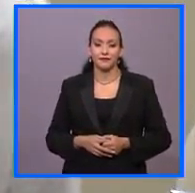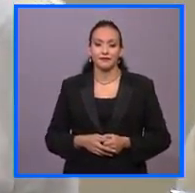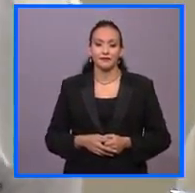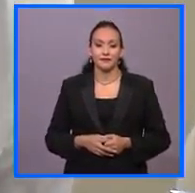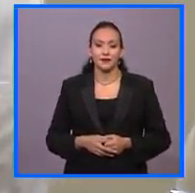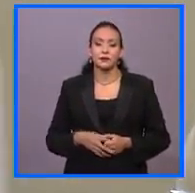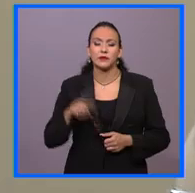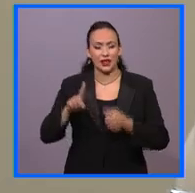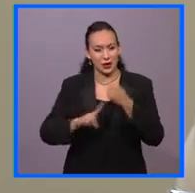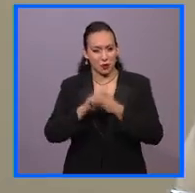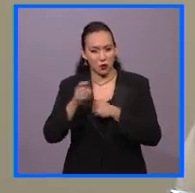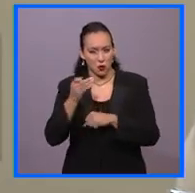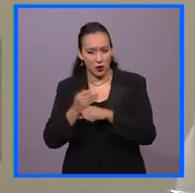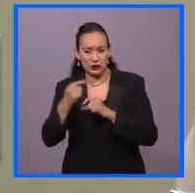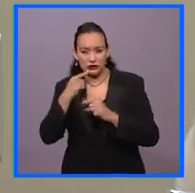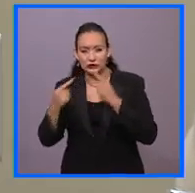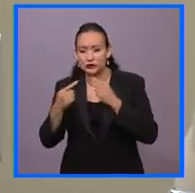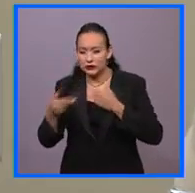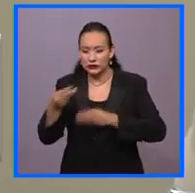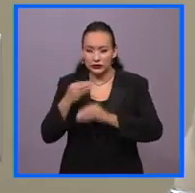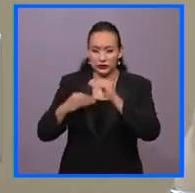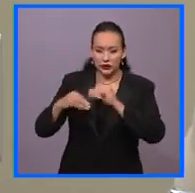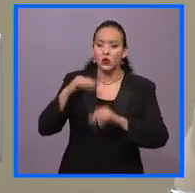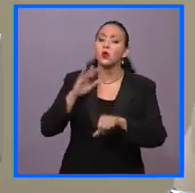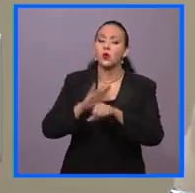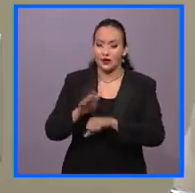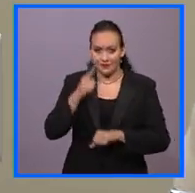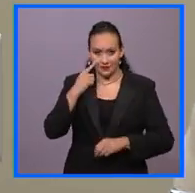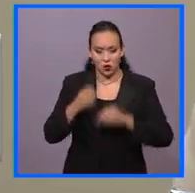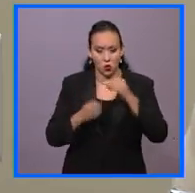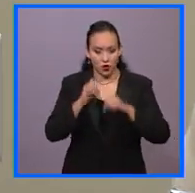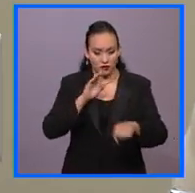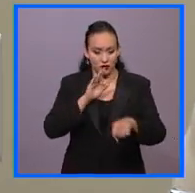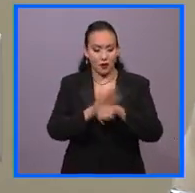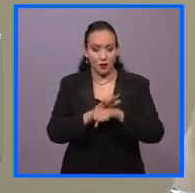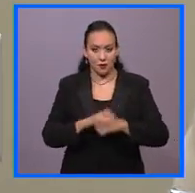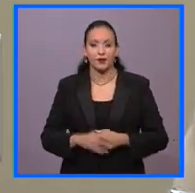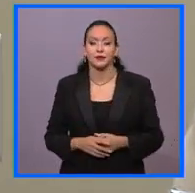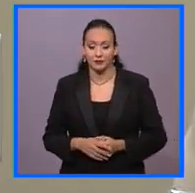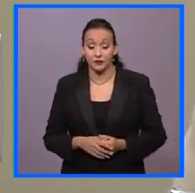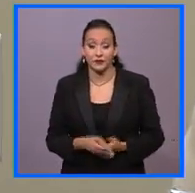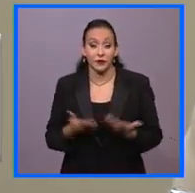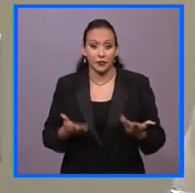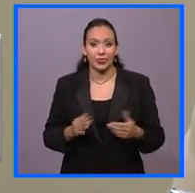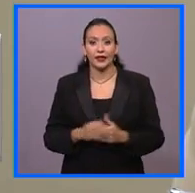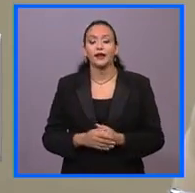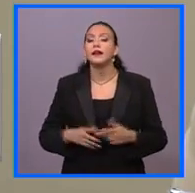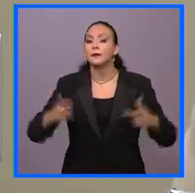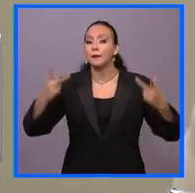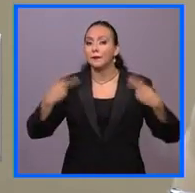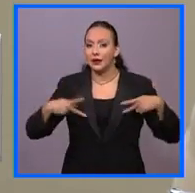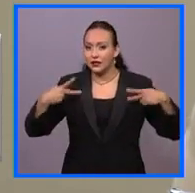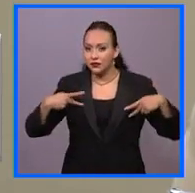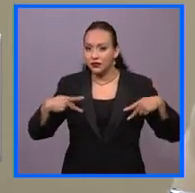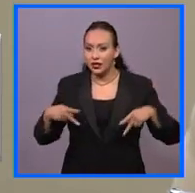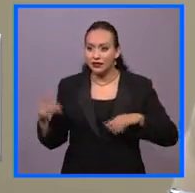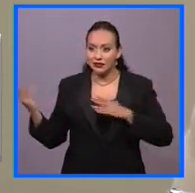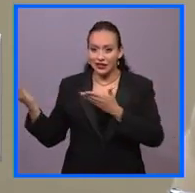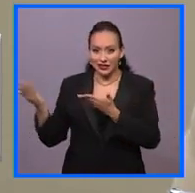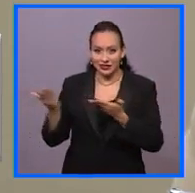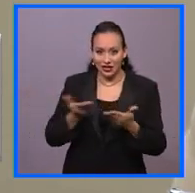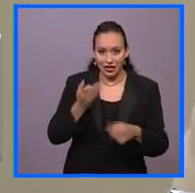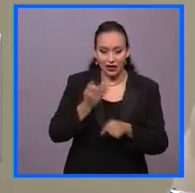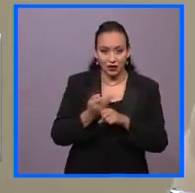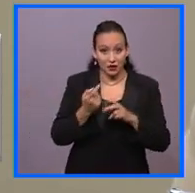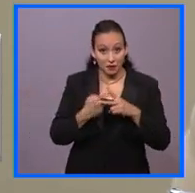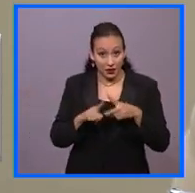El dilema que tenemos frente a nosotros, en el juicio de amparo en particular, pero en general el sistema de justicia, es: las personas que lleguen, ¿van a innovar o van a seguir el